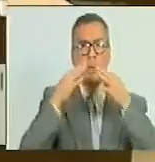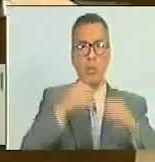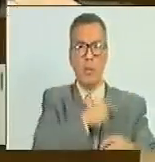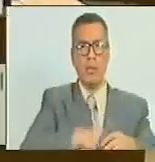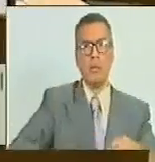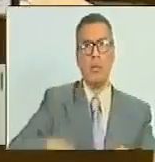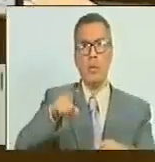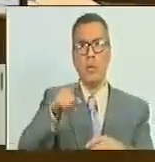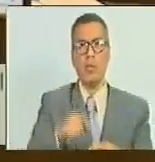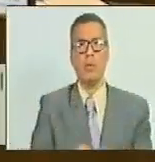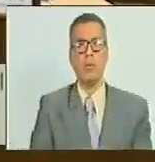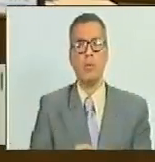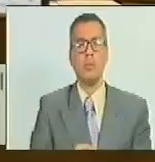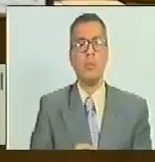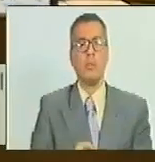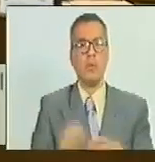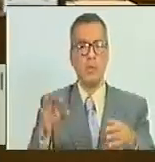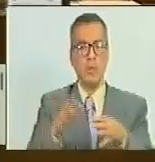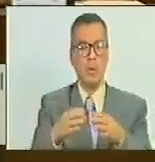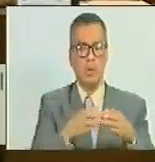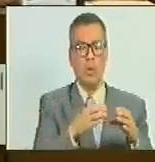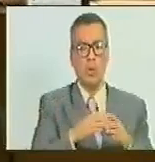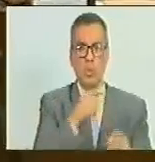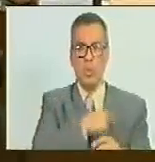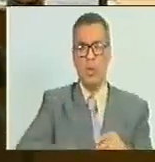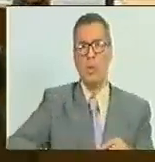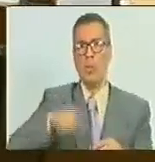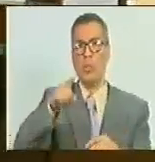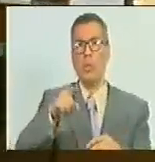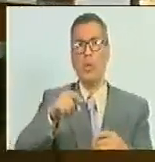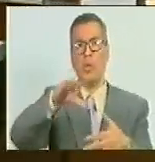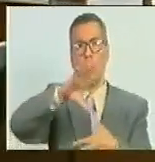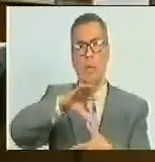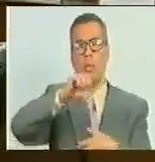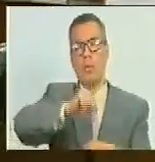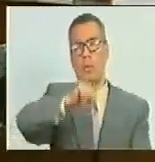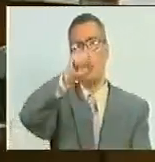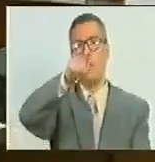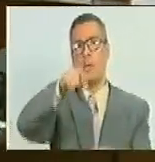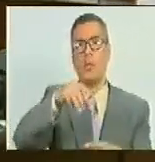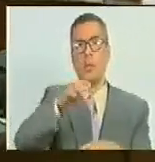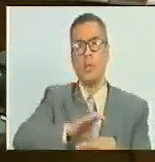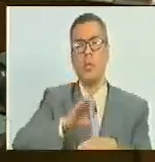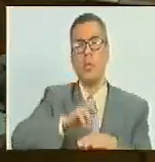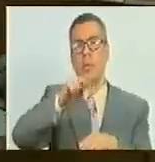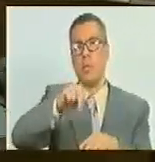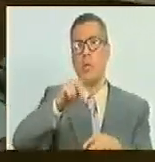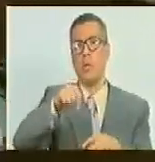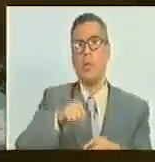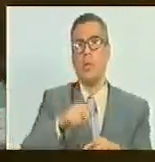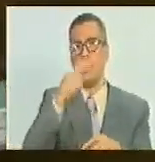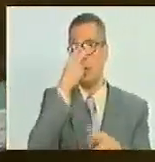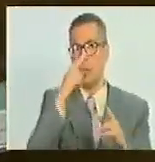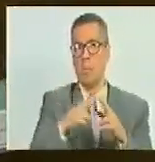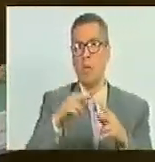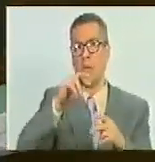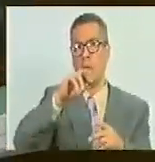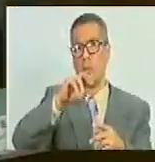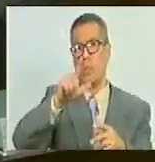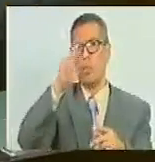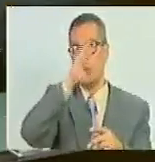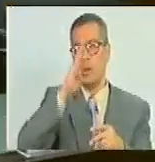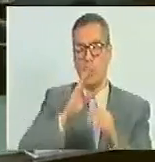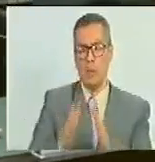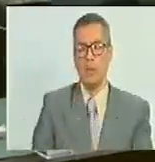se vio antecedida por la reunión de presidentes de América del Sur en la ciudad de Brasilia, recibiendo una invitación del presidente Lula, donde